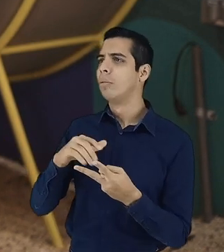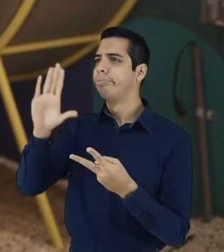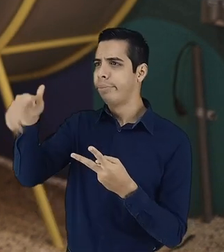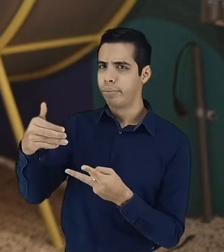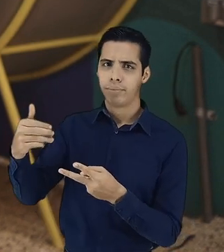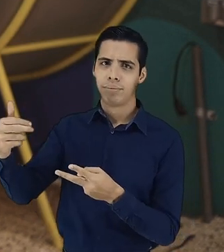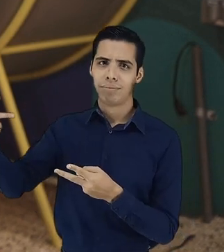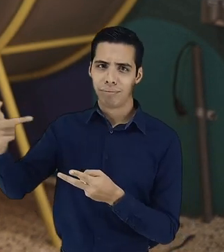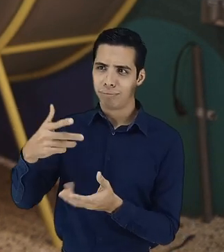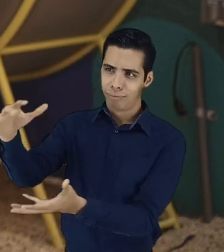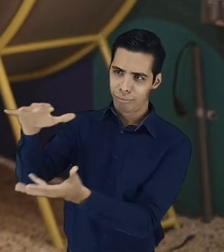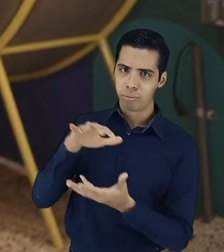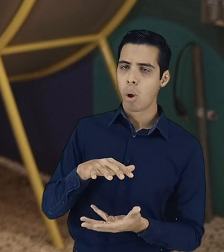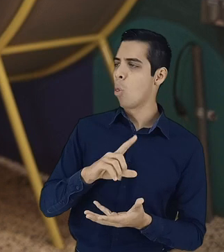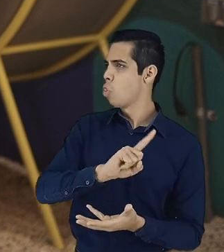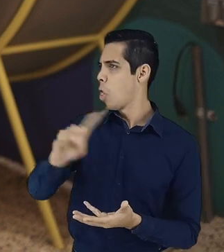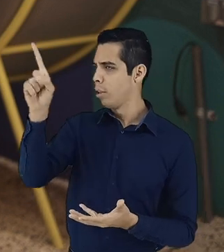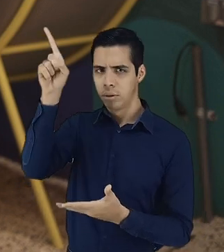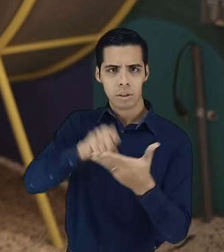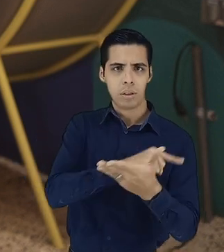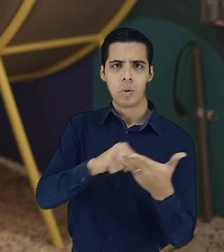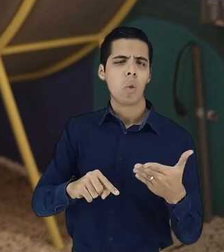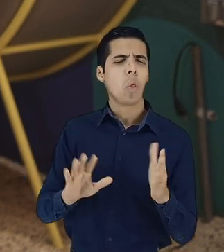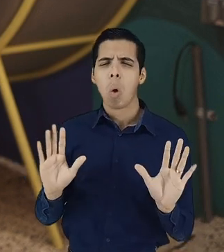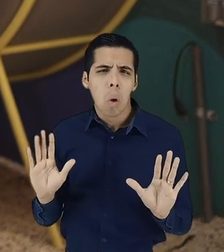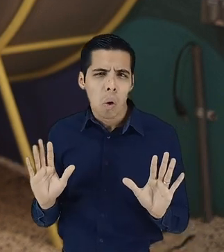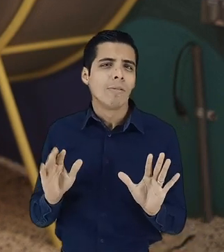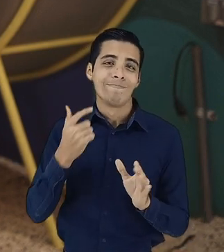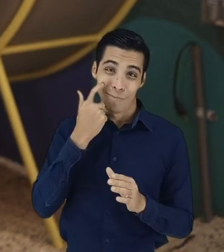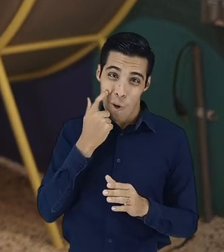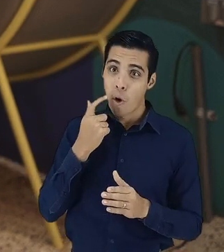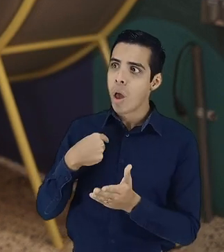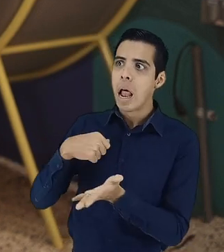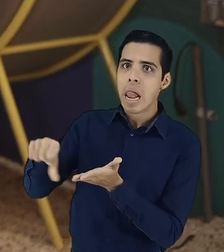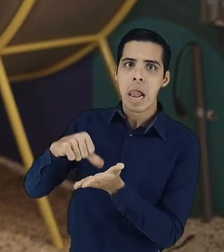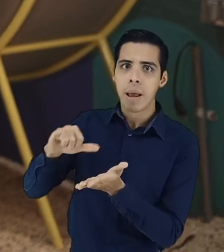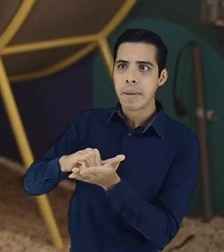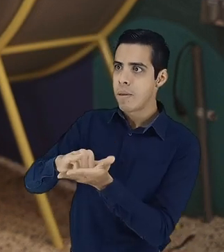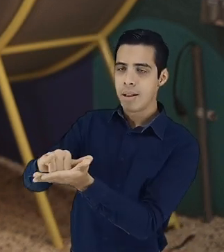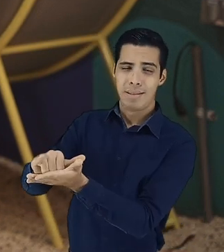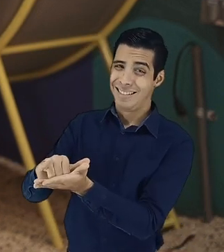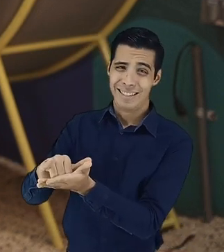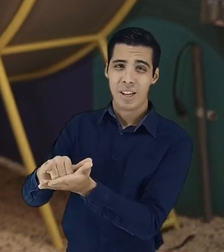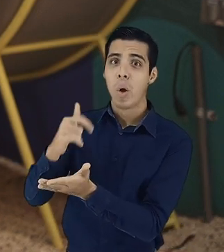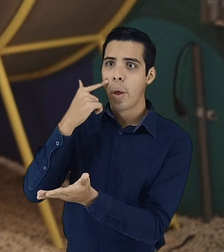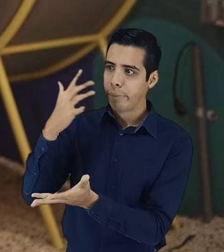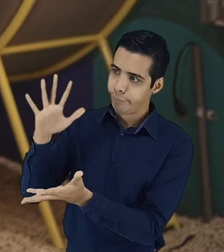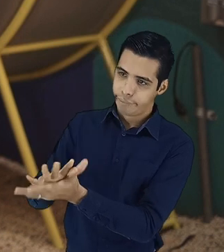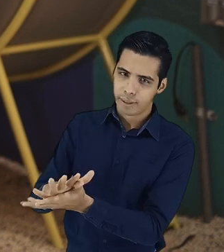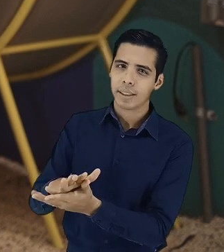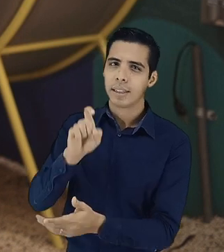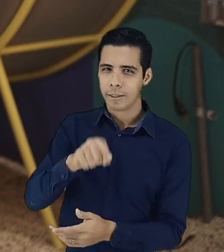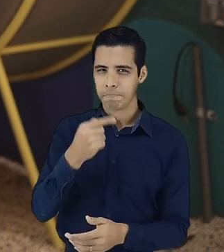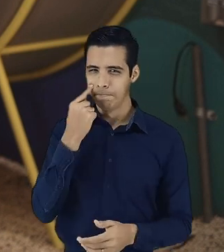esto entra en la casilla de ocio en tu presupuesto. Pero muchas veces se nos va gran parte del dinero en una sola casilla. Por eso debe tener un